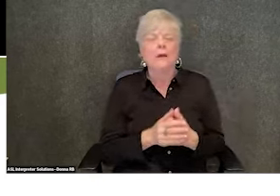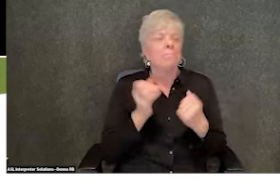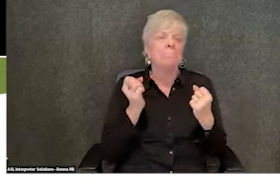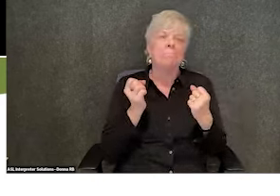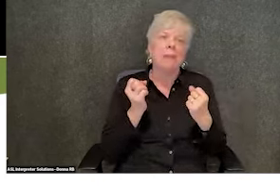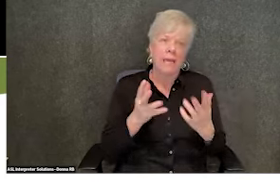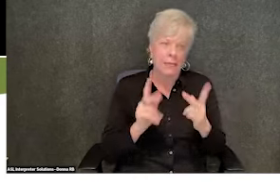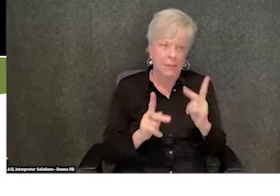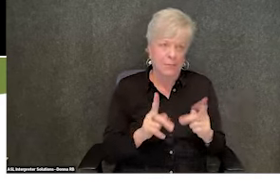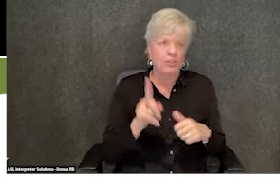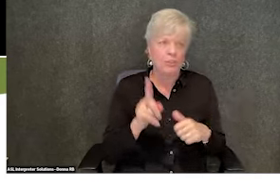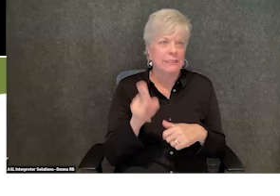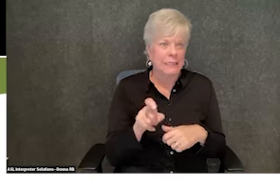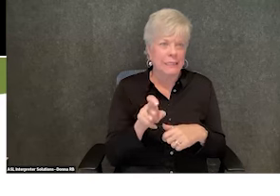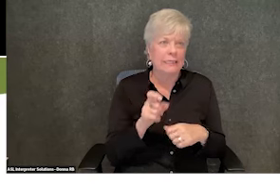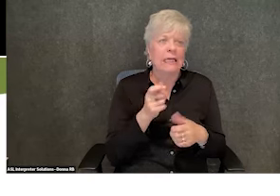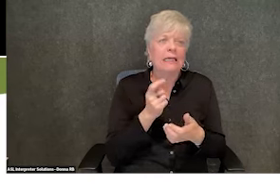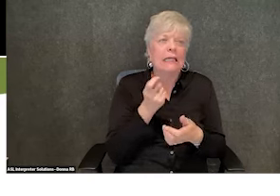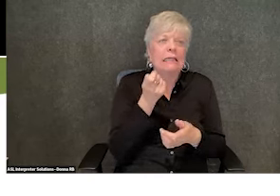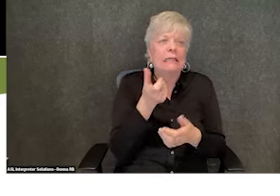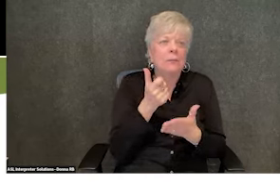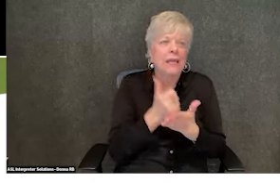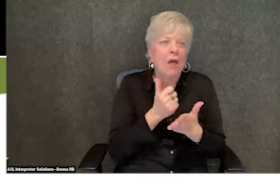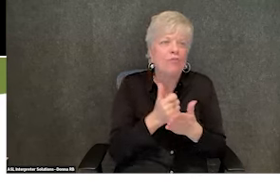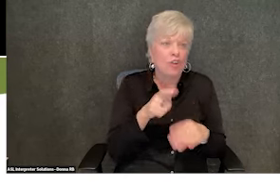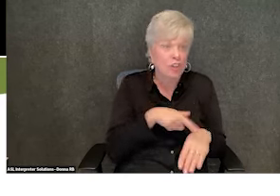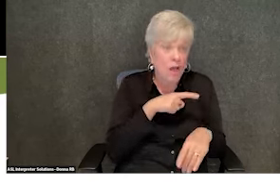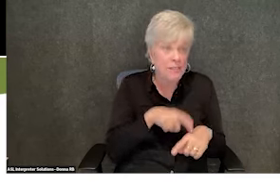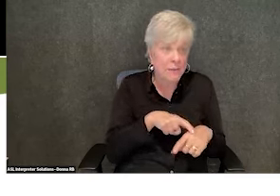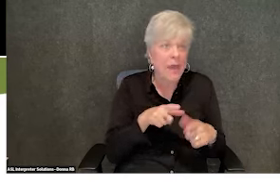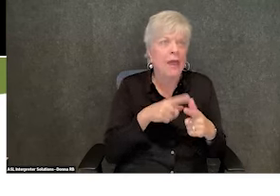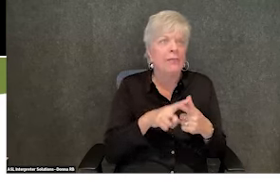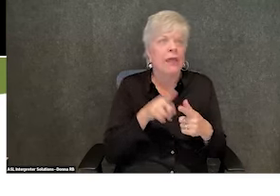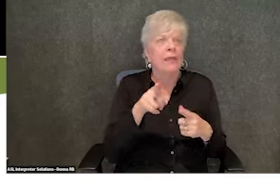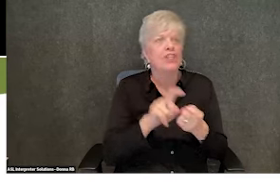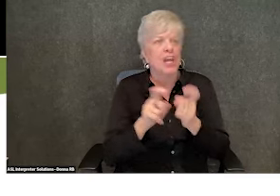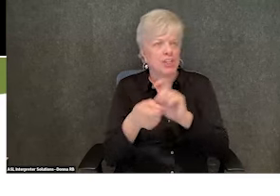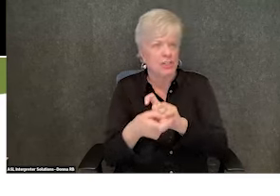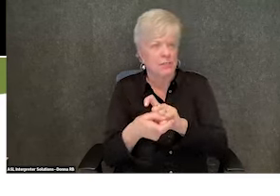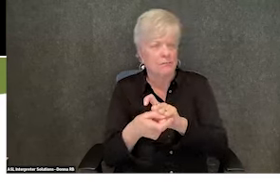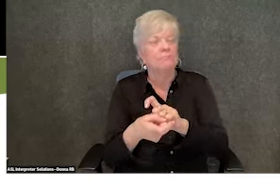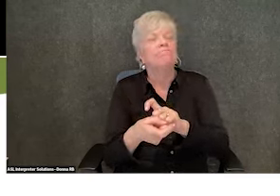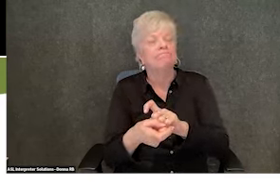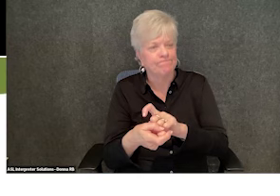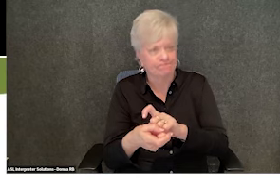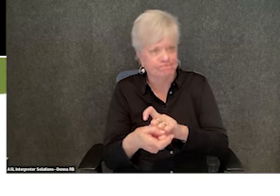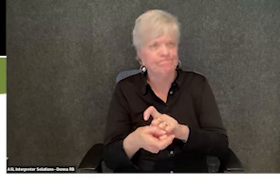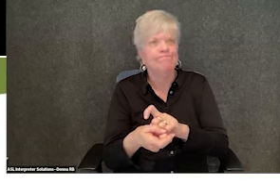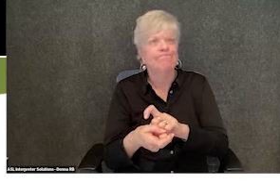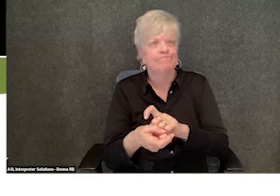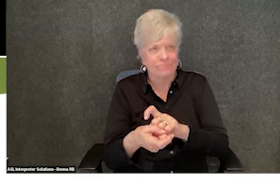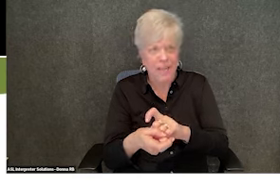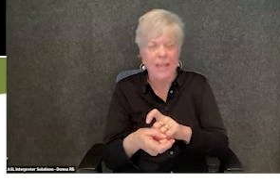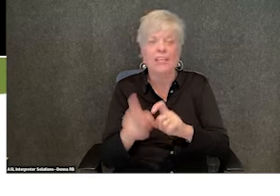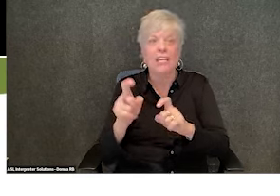mucho tiempo y a veces mucha ayuda por poco tiempo. Uno puede progresar, uno puede terminar en un